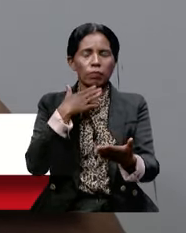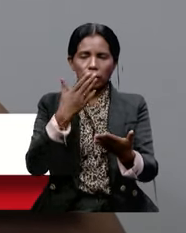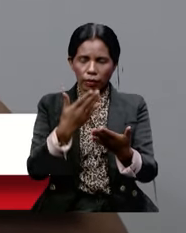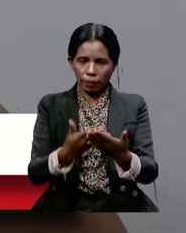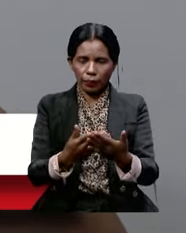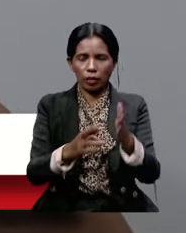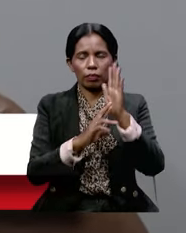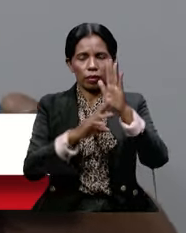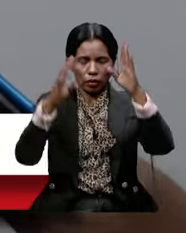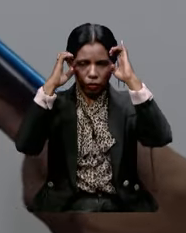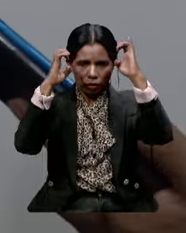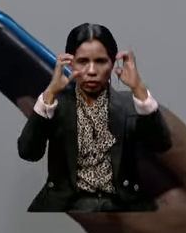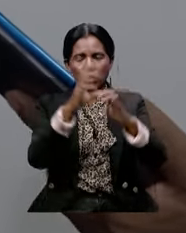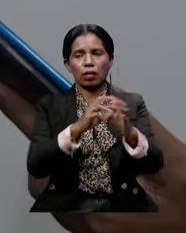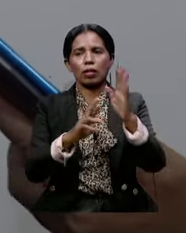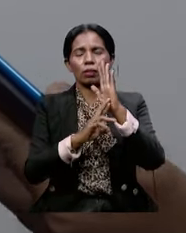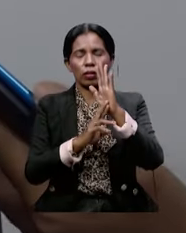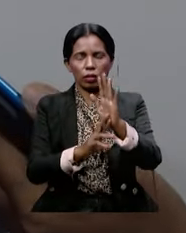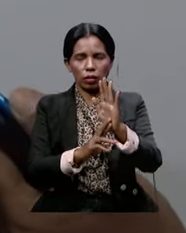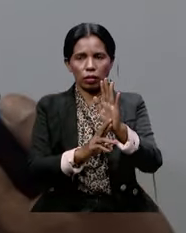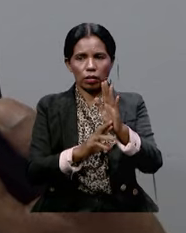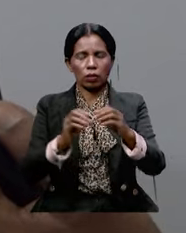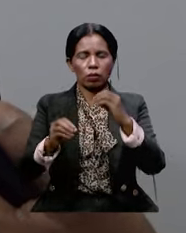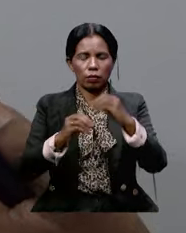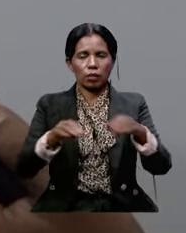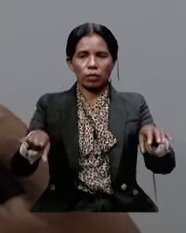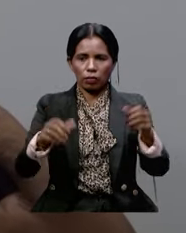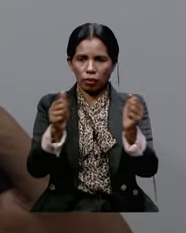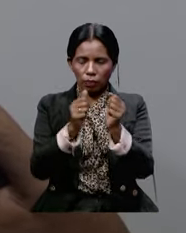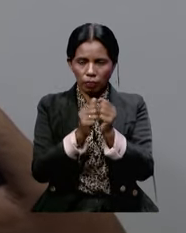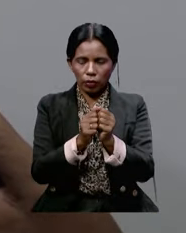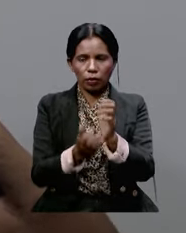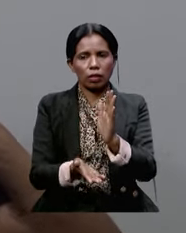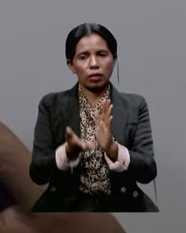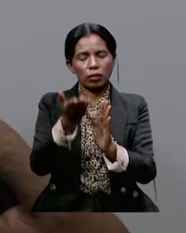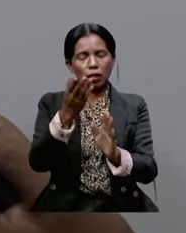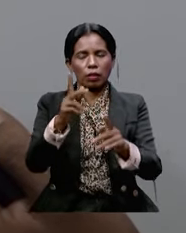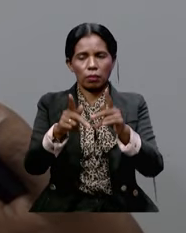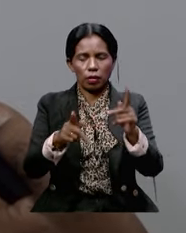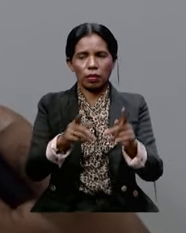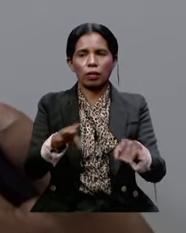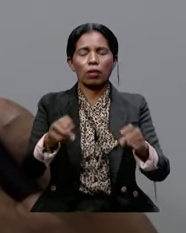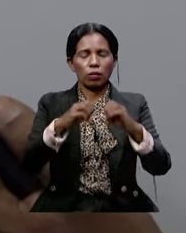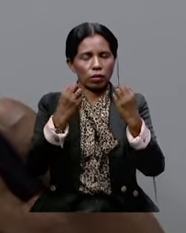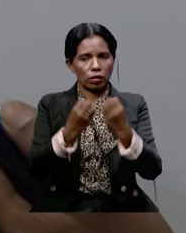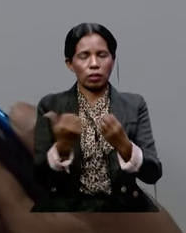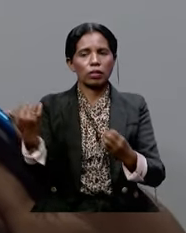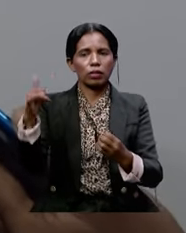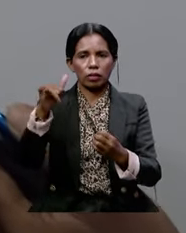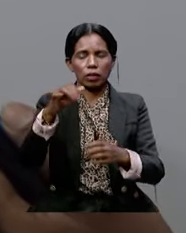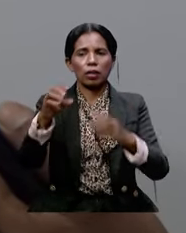representa de educación cívica o representa de empoderamiento comunitario y no tenemos organización balo no vemos que liga